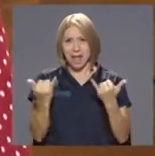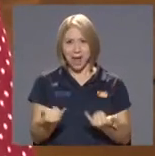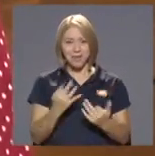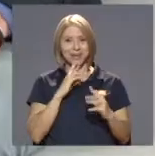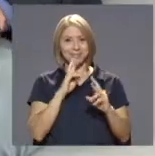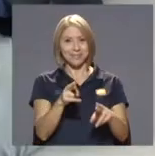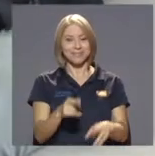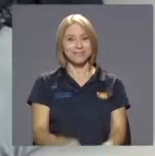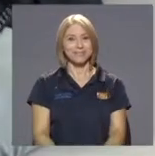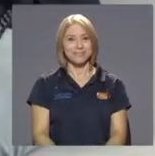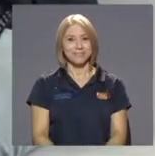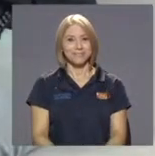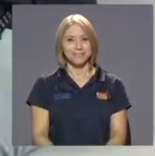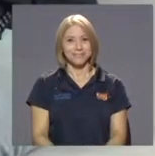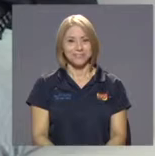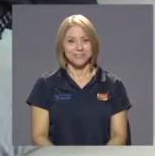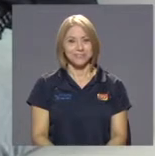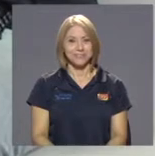continuación.